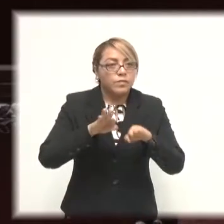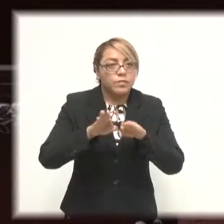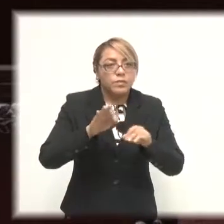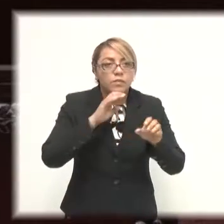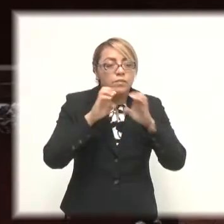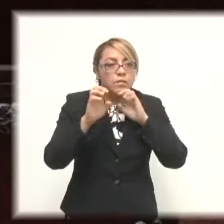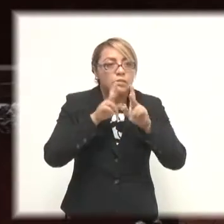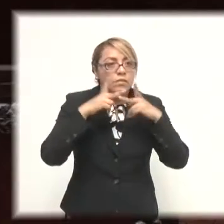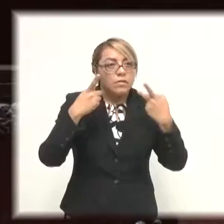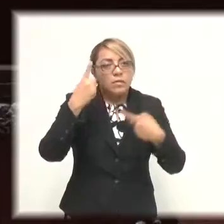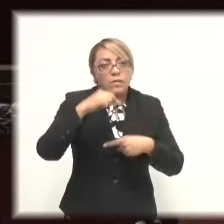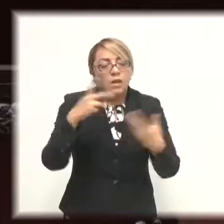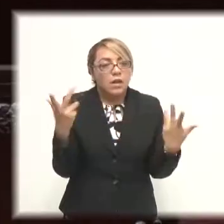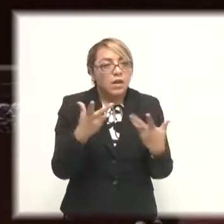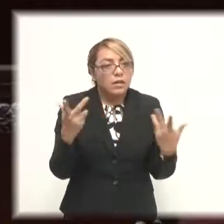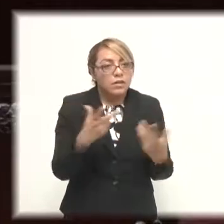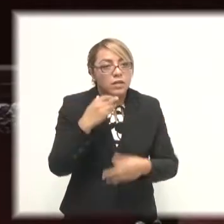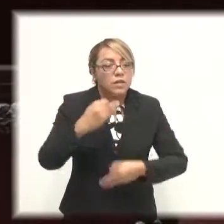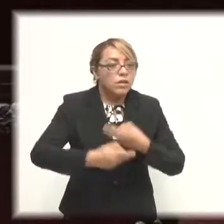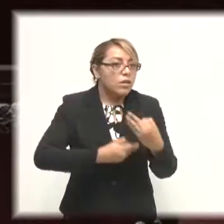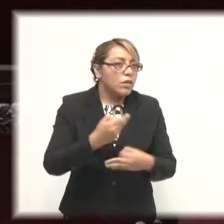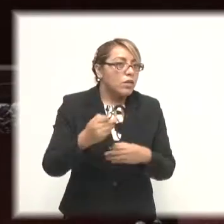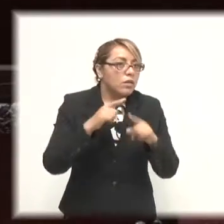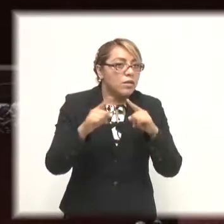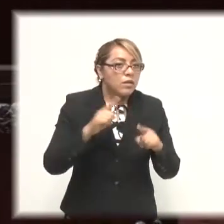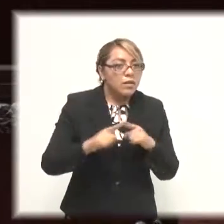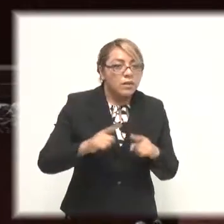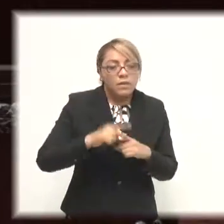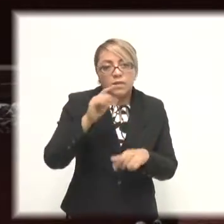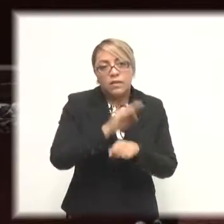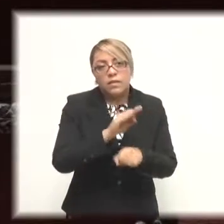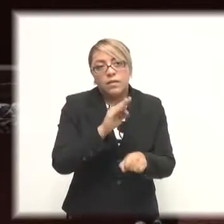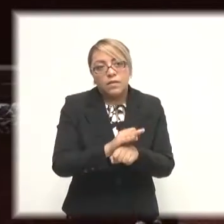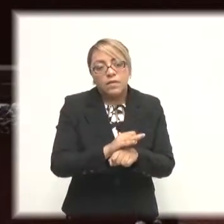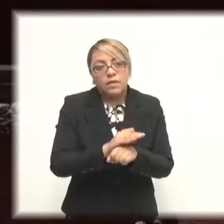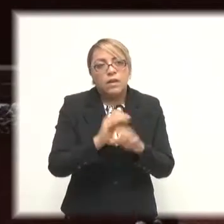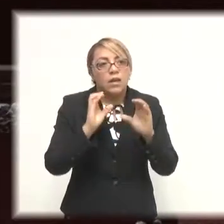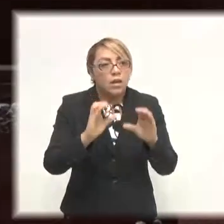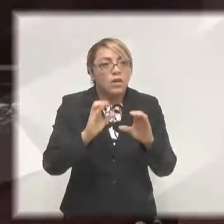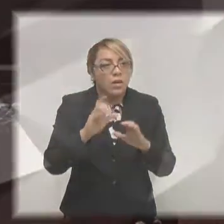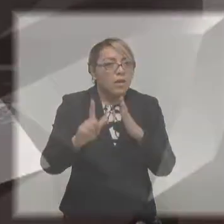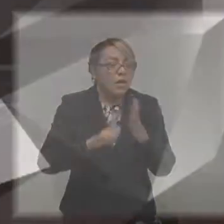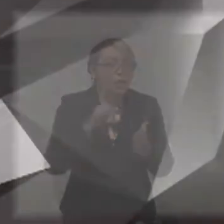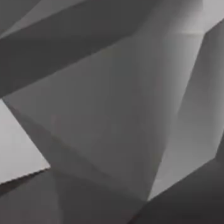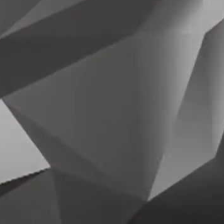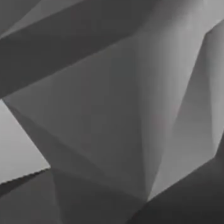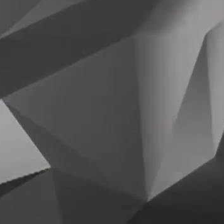efecto de que se pueda accionar los mecanismos de prevención y de protección previstos en la ley.